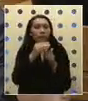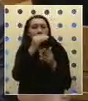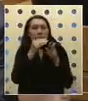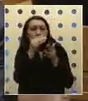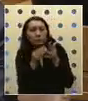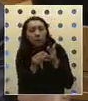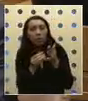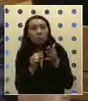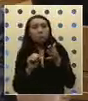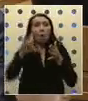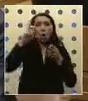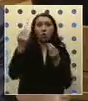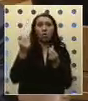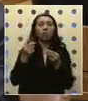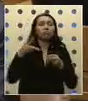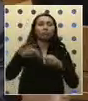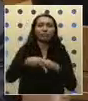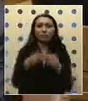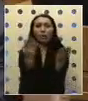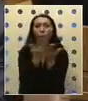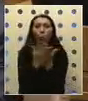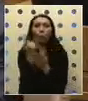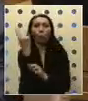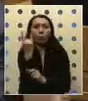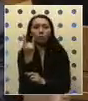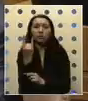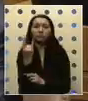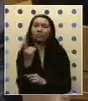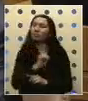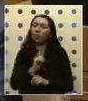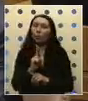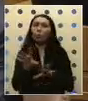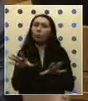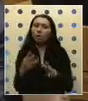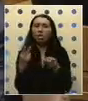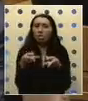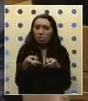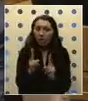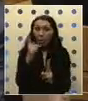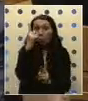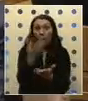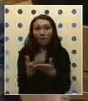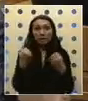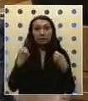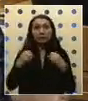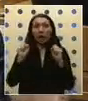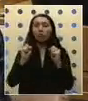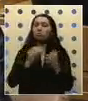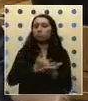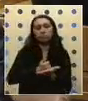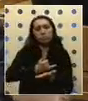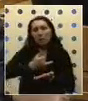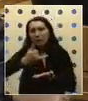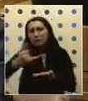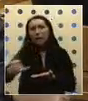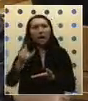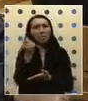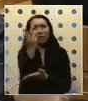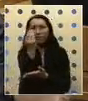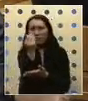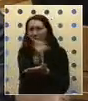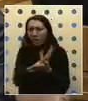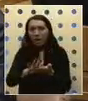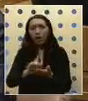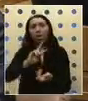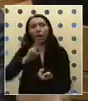beca y va a interrumpir su estudio. Y nosotros decimos que hay que tratarlo como un derecho una vez adquirido, que lo mantiene la beca, que no está